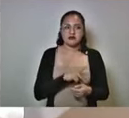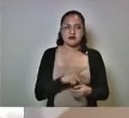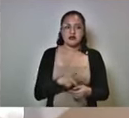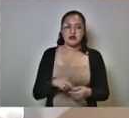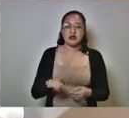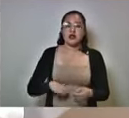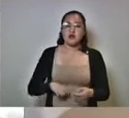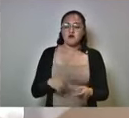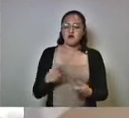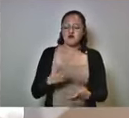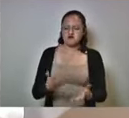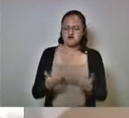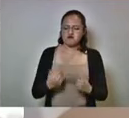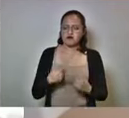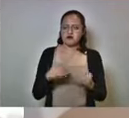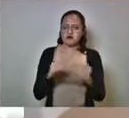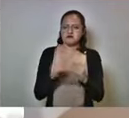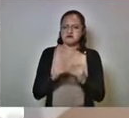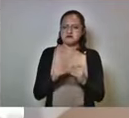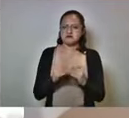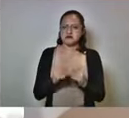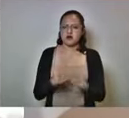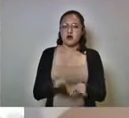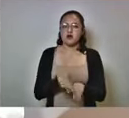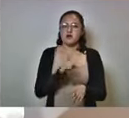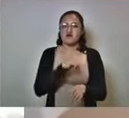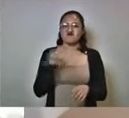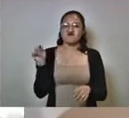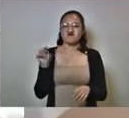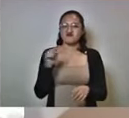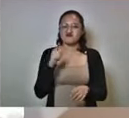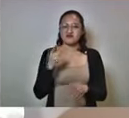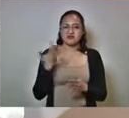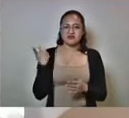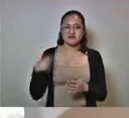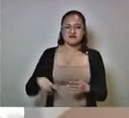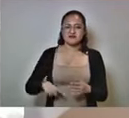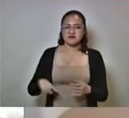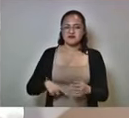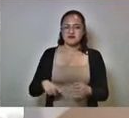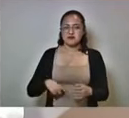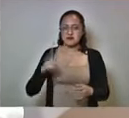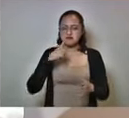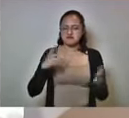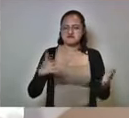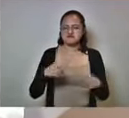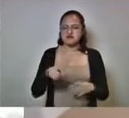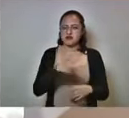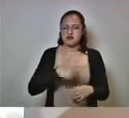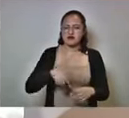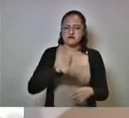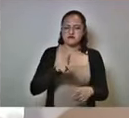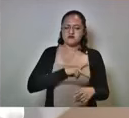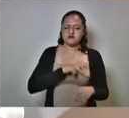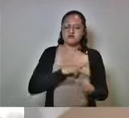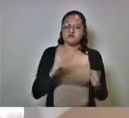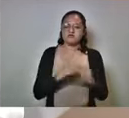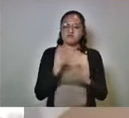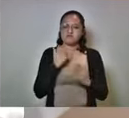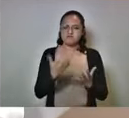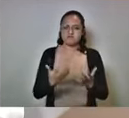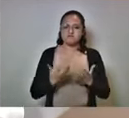intereses inmobiliarios del morenovallismo para hacerse de esa